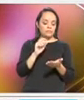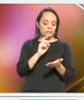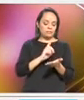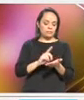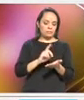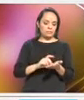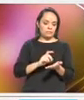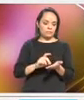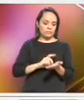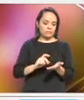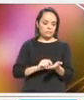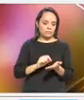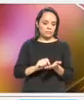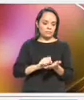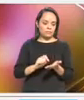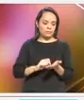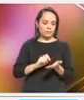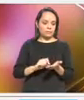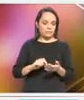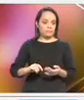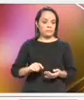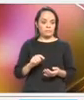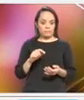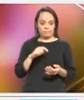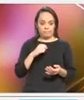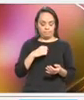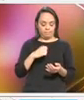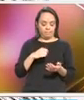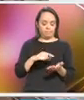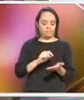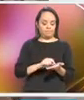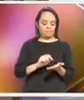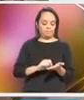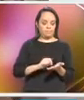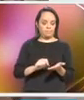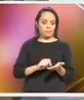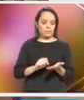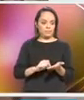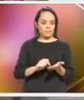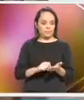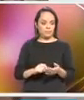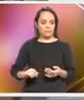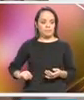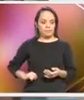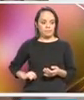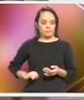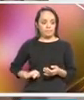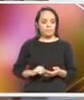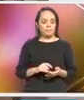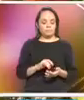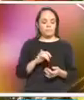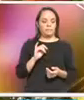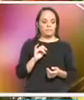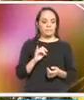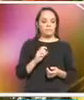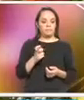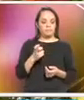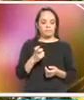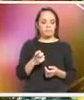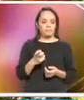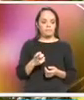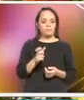Eso, o sea, es influyente porque es la primera dama de los Estados Unidos, pero es más influyente por otras cosas, ¿no es así? Exactamente, Algo por muy sus propias